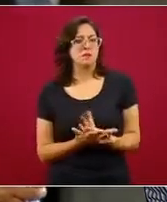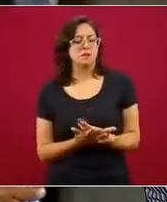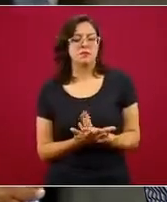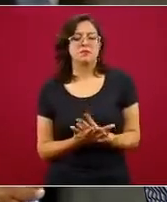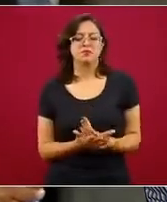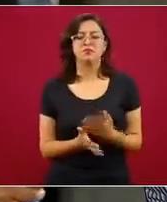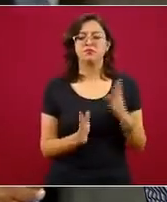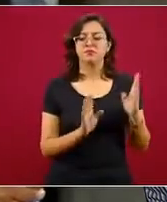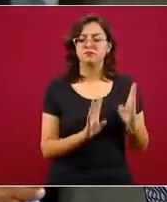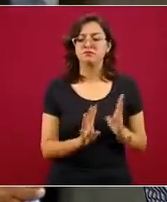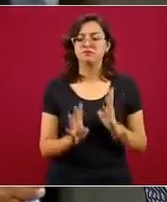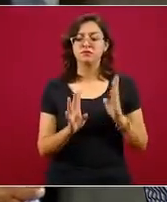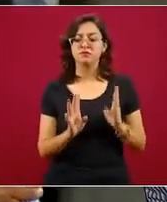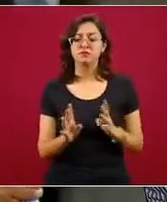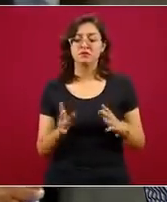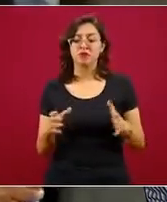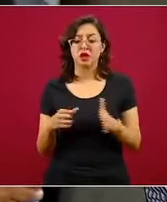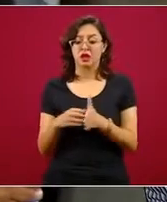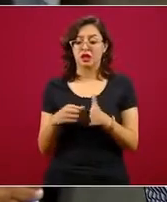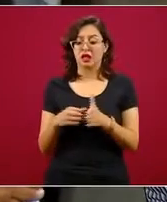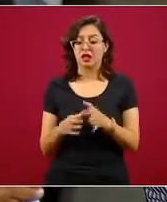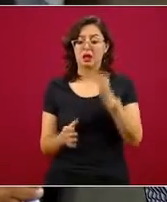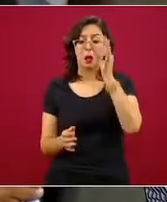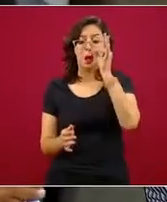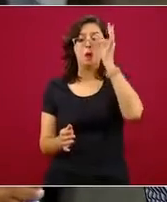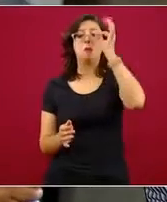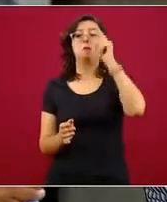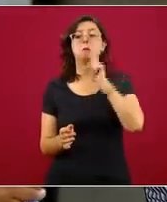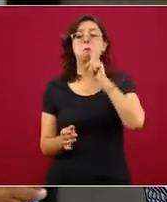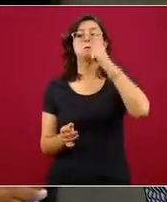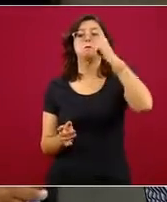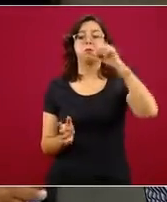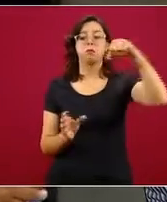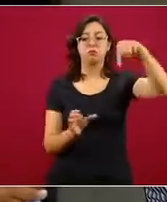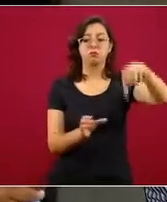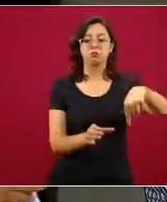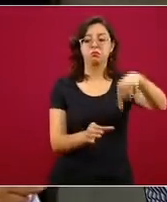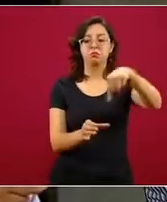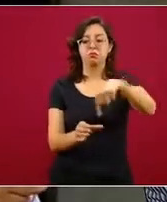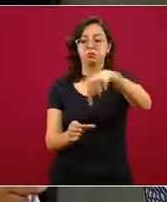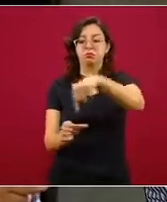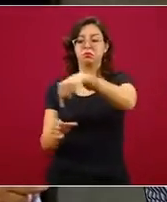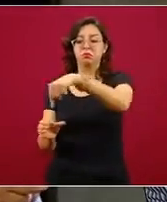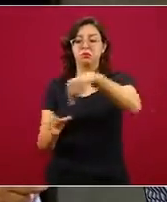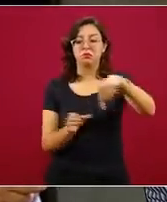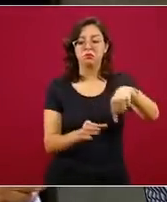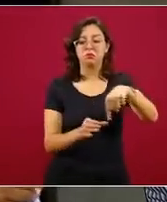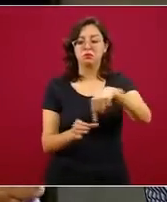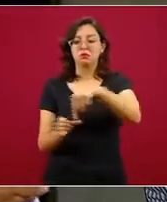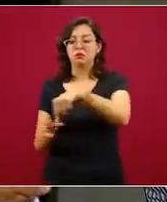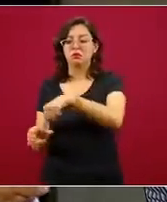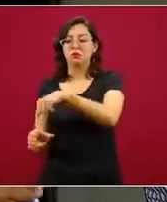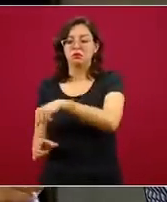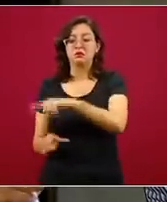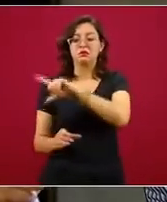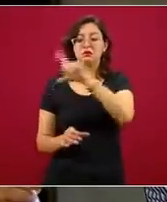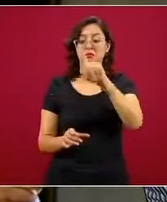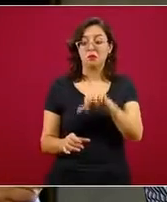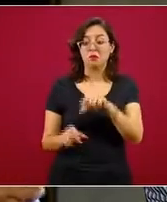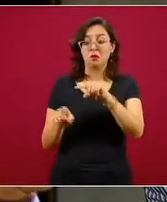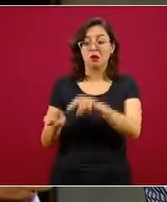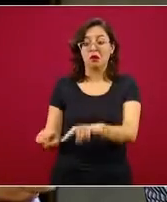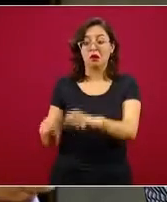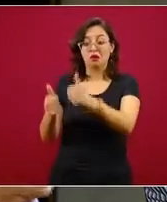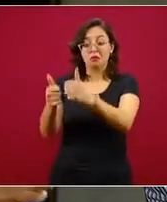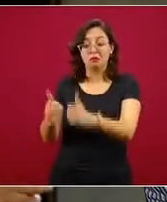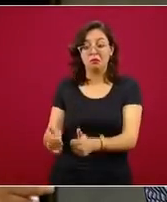iban colocando en una caja. Pues evidentemente pasaba mucho tiempo para que se las llevaran. Me refiero al tiempo en